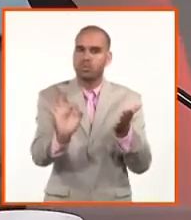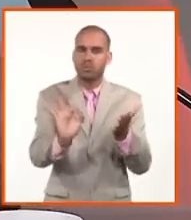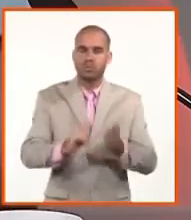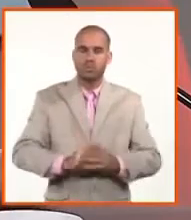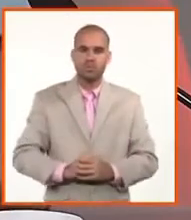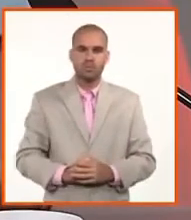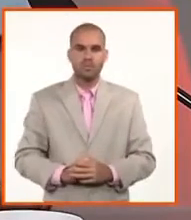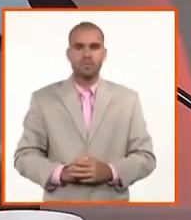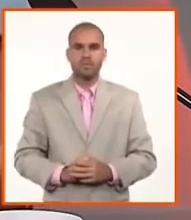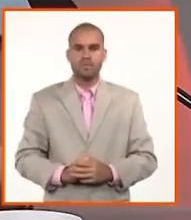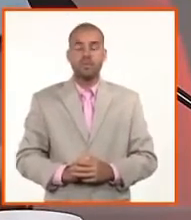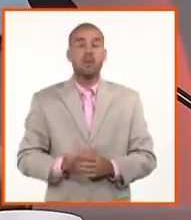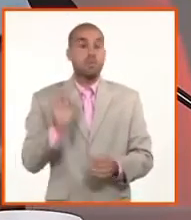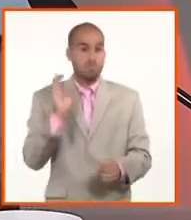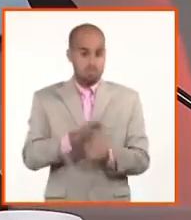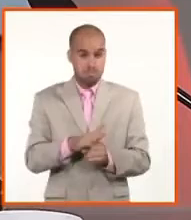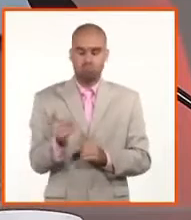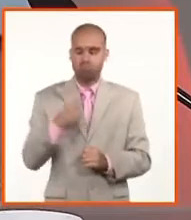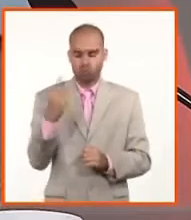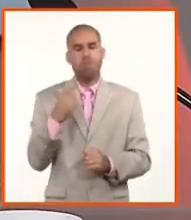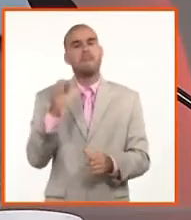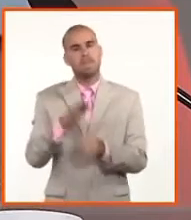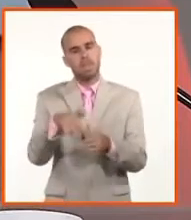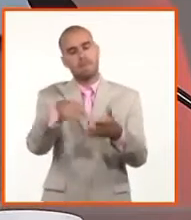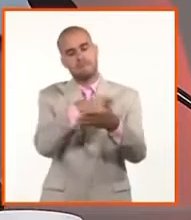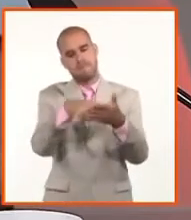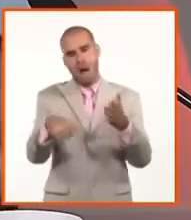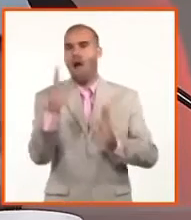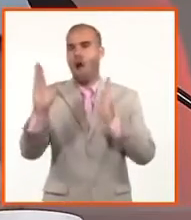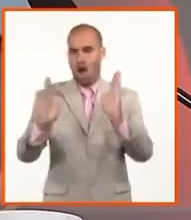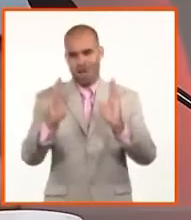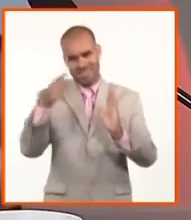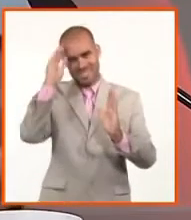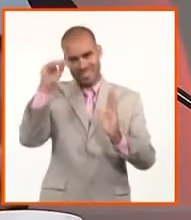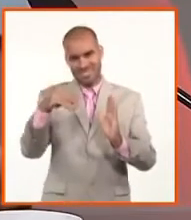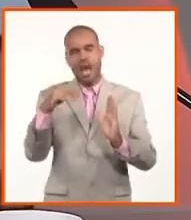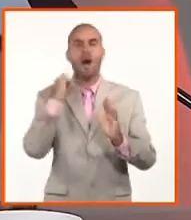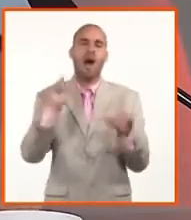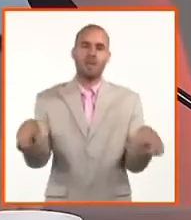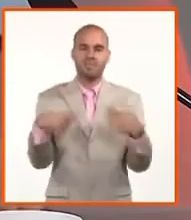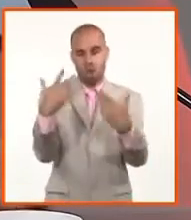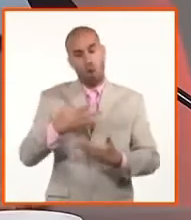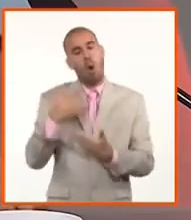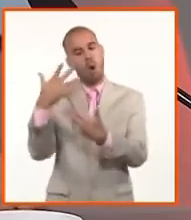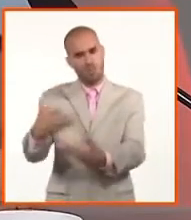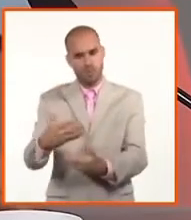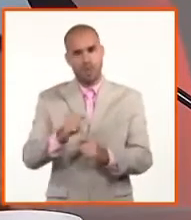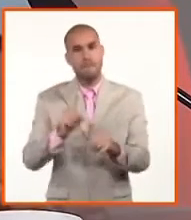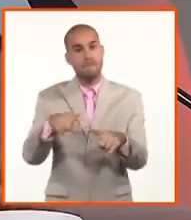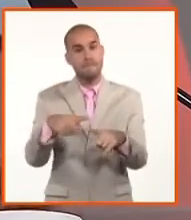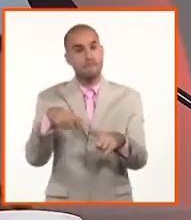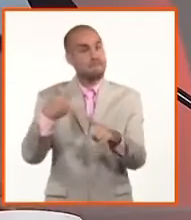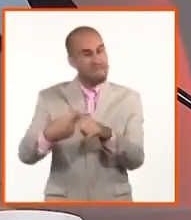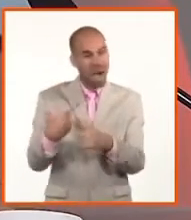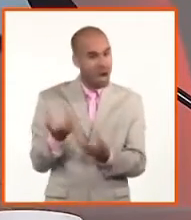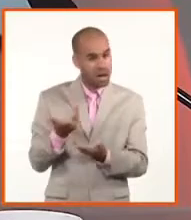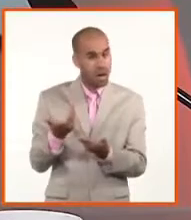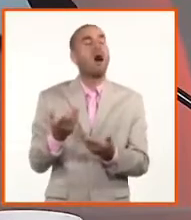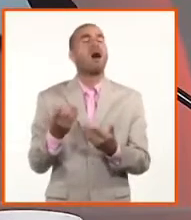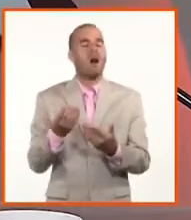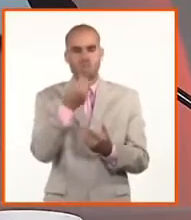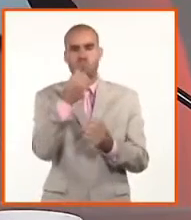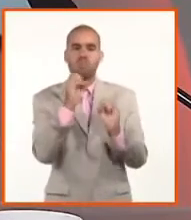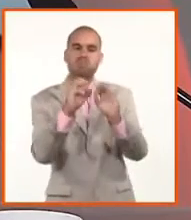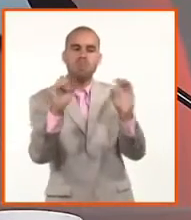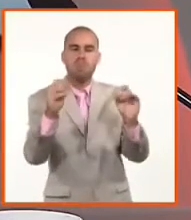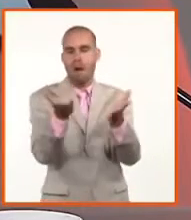eso, bueno, pues fue que concebimos esta jornada para rendirles el homenaje y también para difundir su obra, sobre todo. Yo creo que